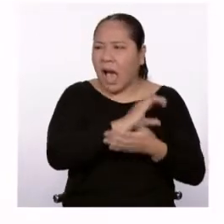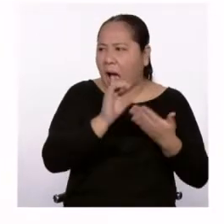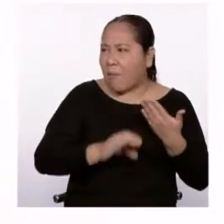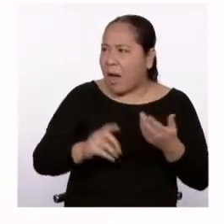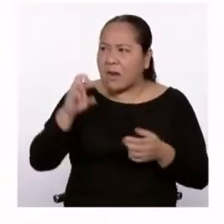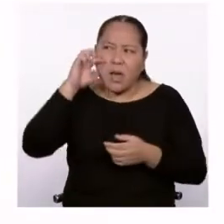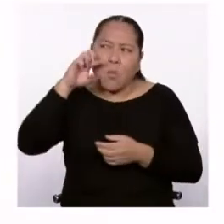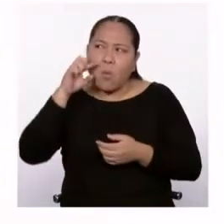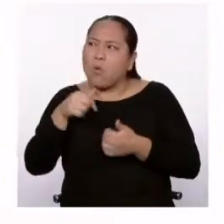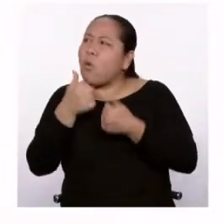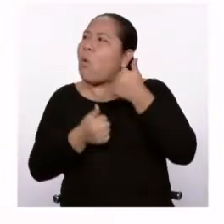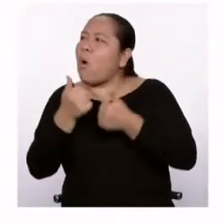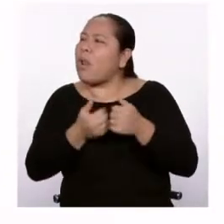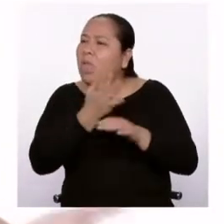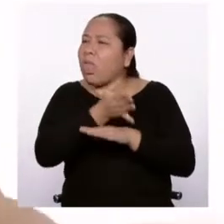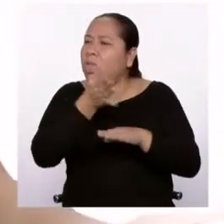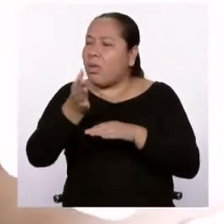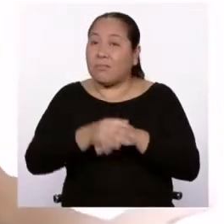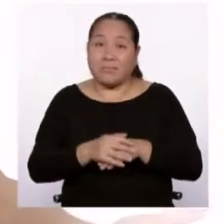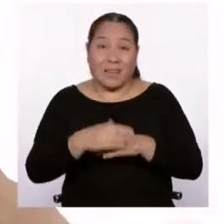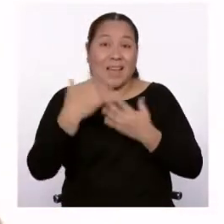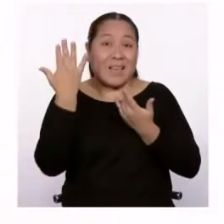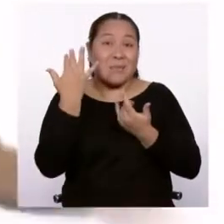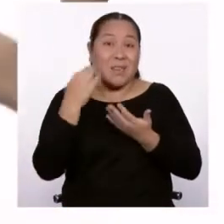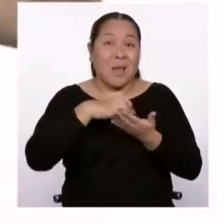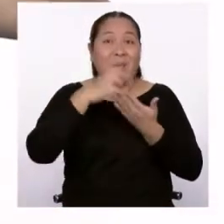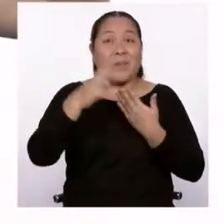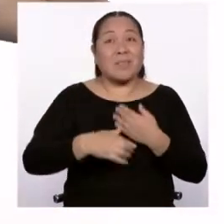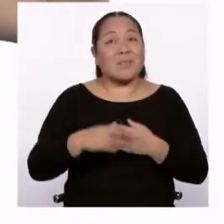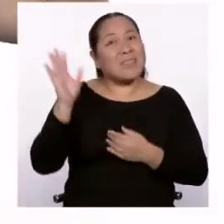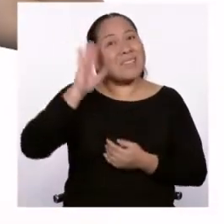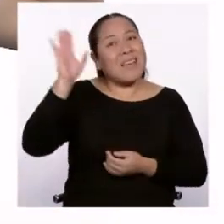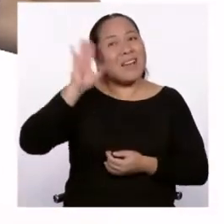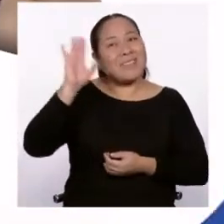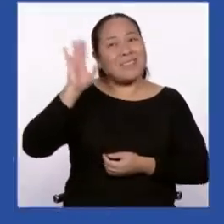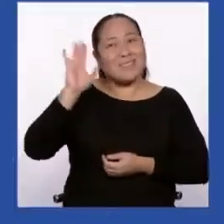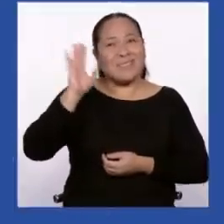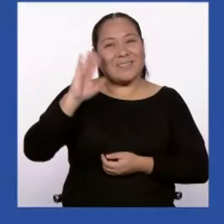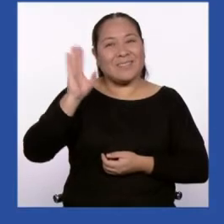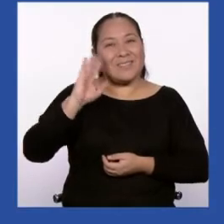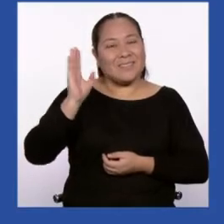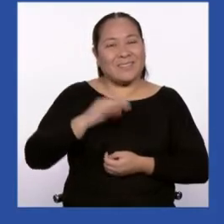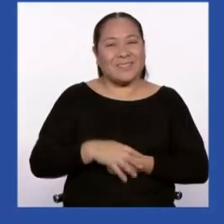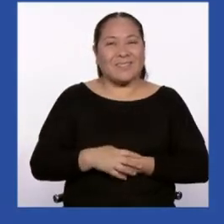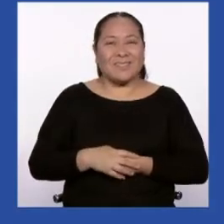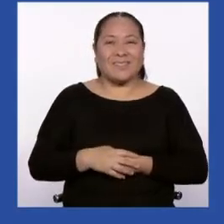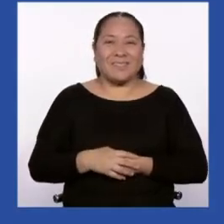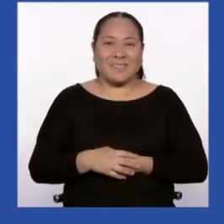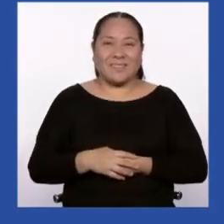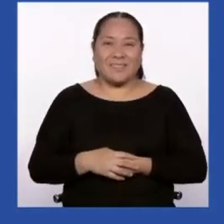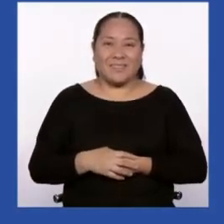esperar para verlo en el siguiente programa. Eso es todo por hoy. ¡Chao, chao!